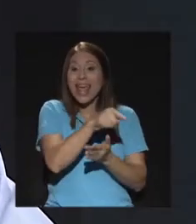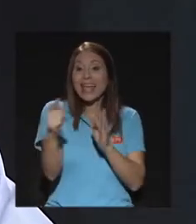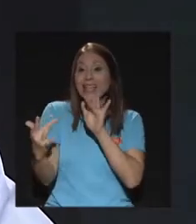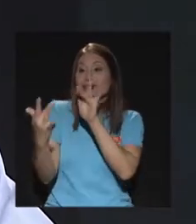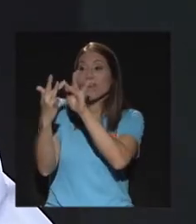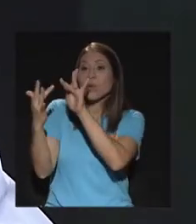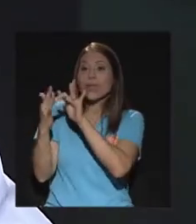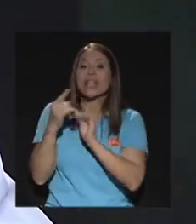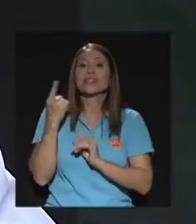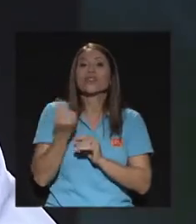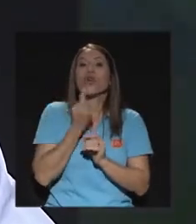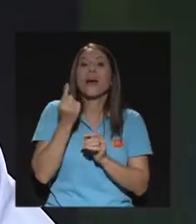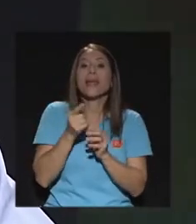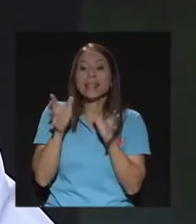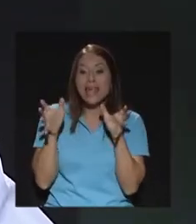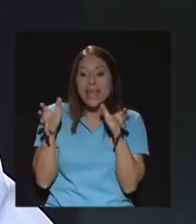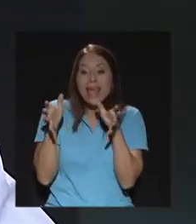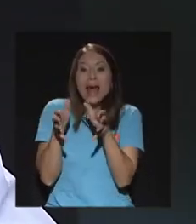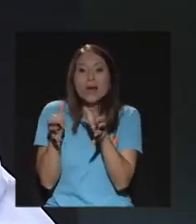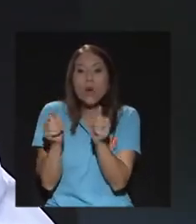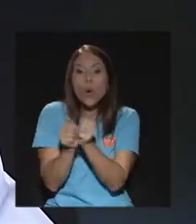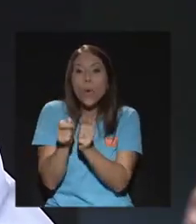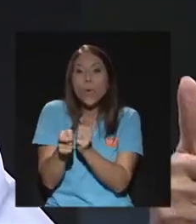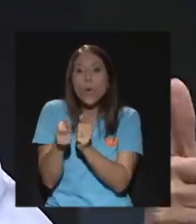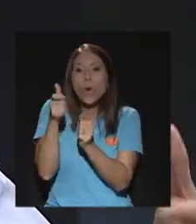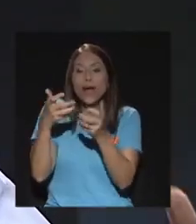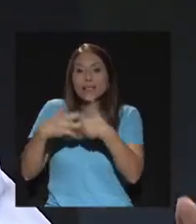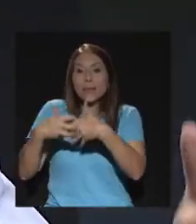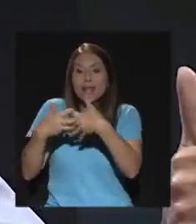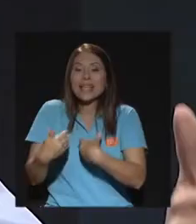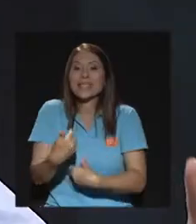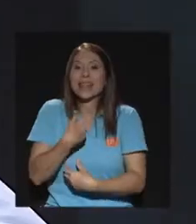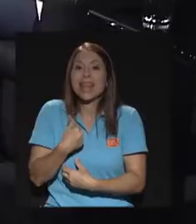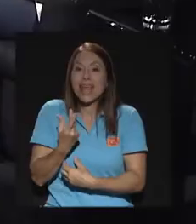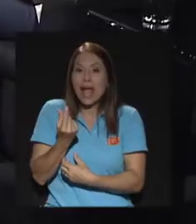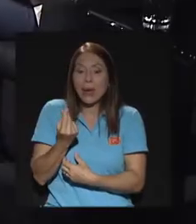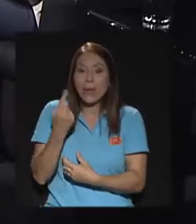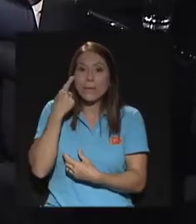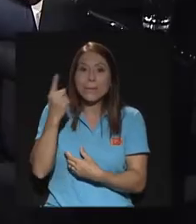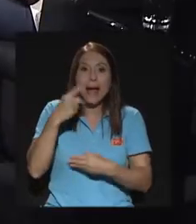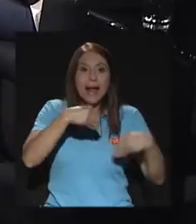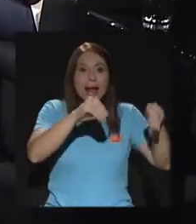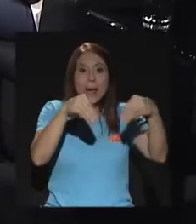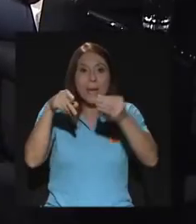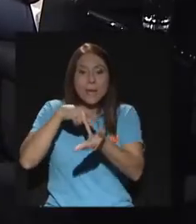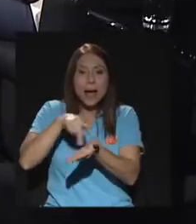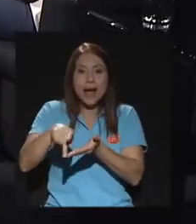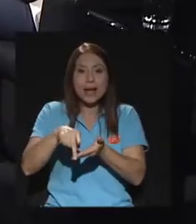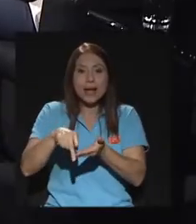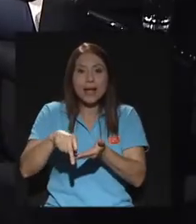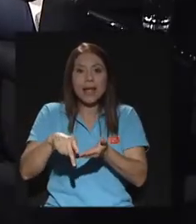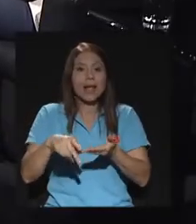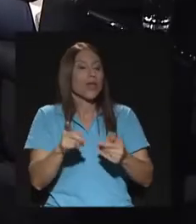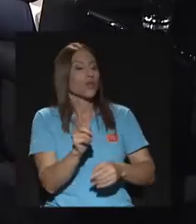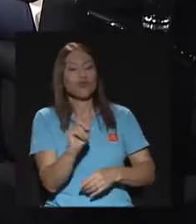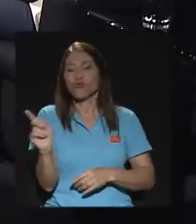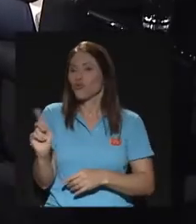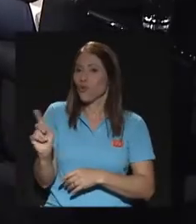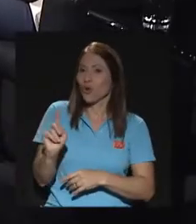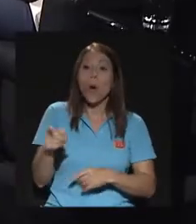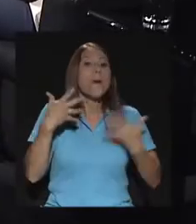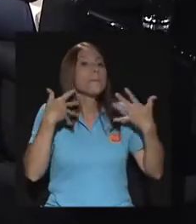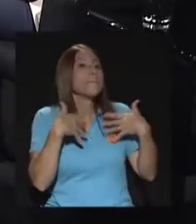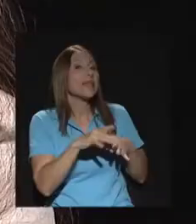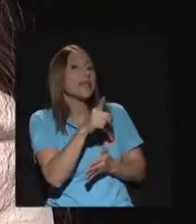unos pocos que tengan las condiciones de pagar lo que exigen las subastas. No, no. O sea, más bien ustedes van a destruir